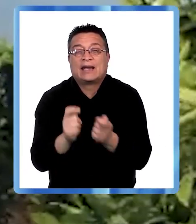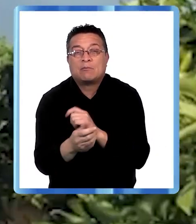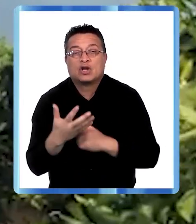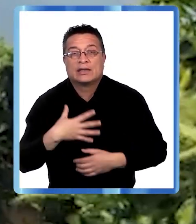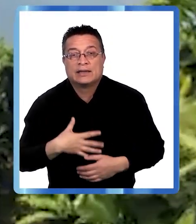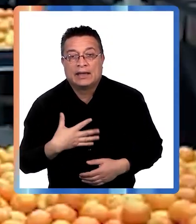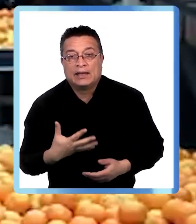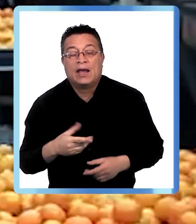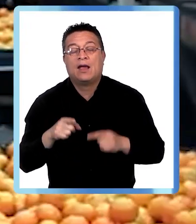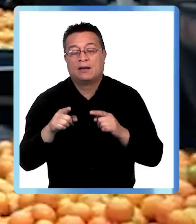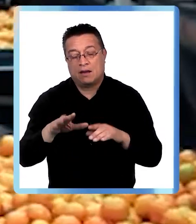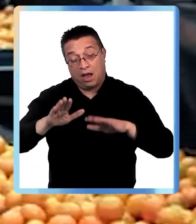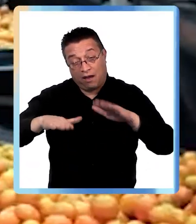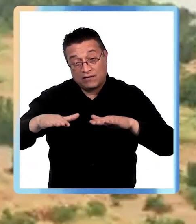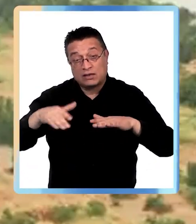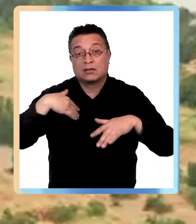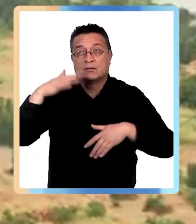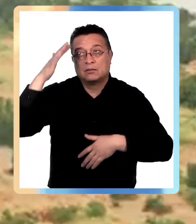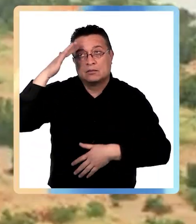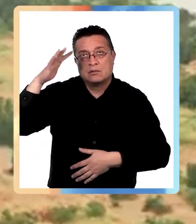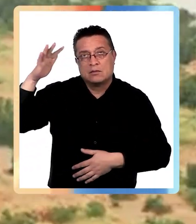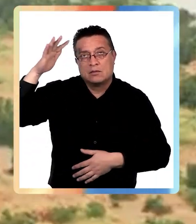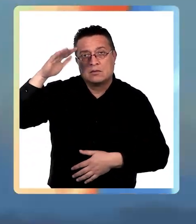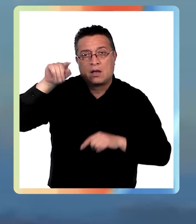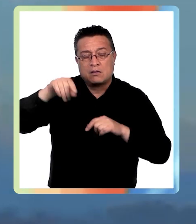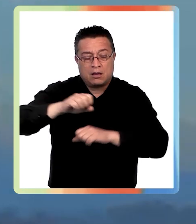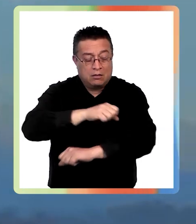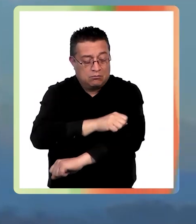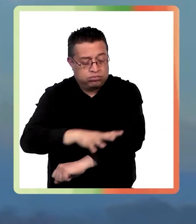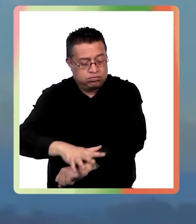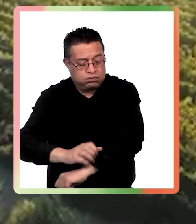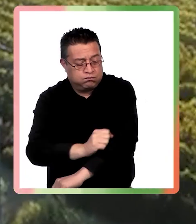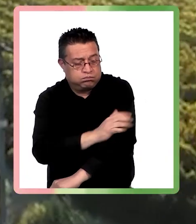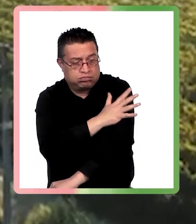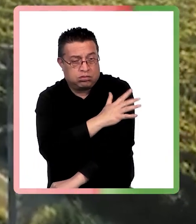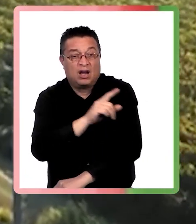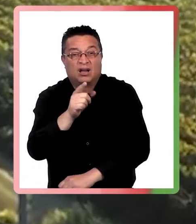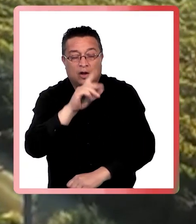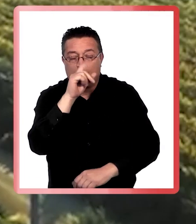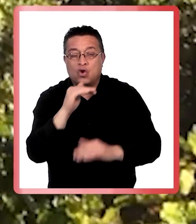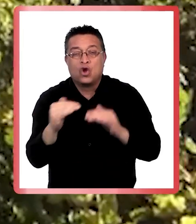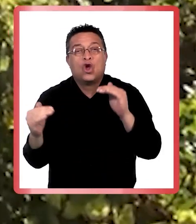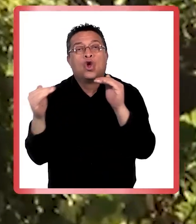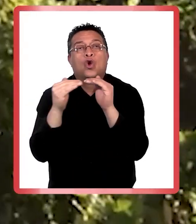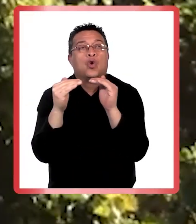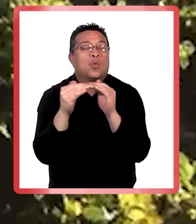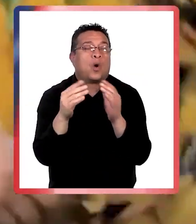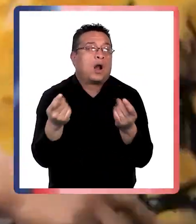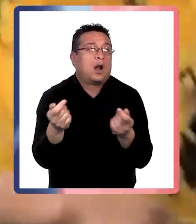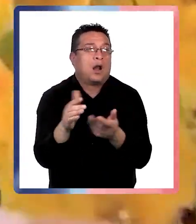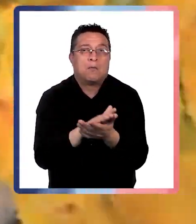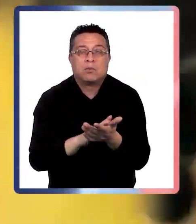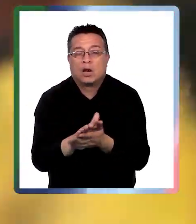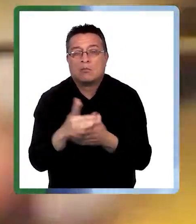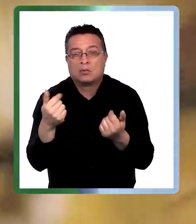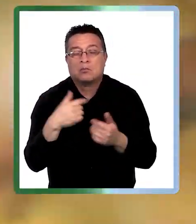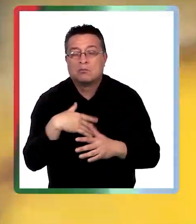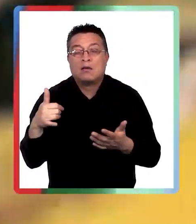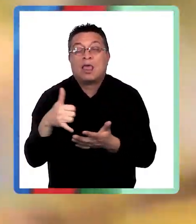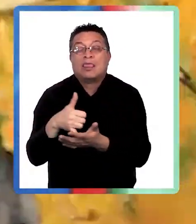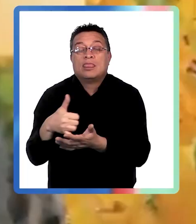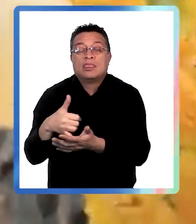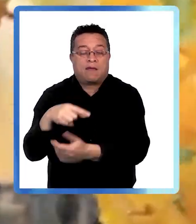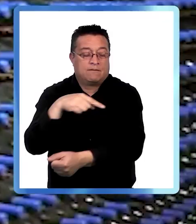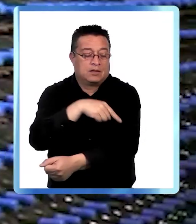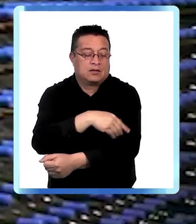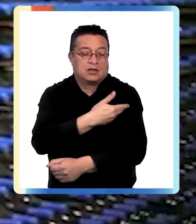Porque a veces en esta idea de descentralizar se genera la idea de que descentralizar es equivalente a debilitar el